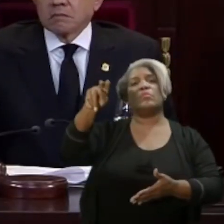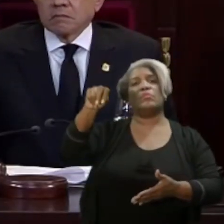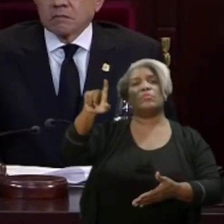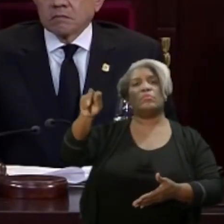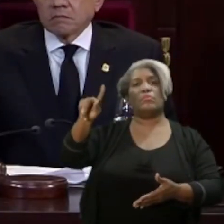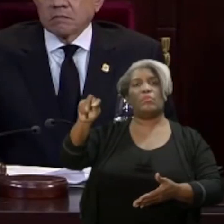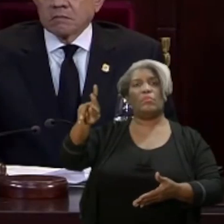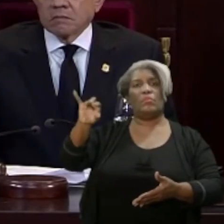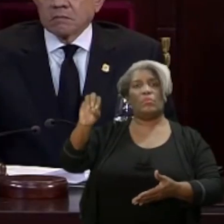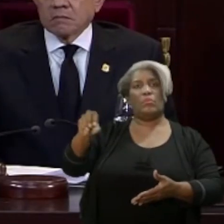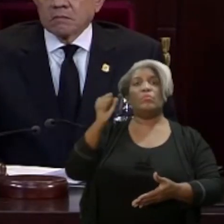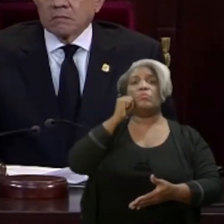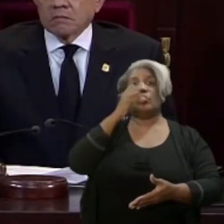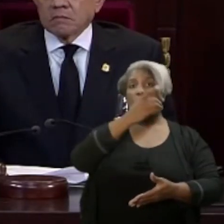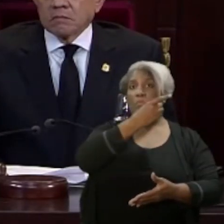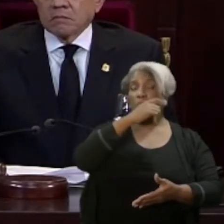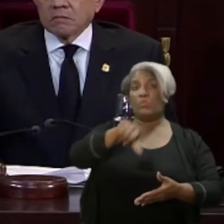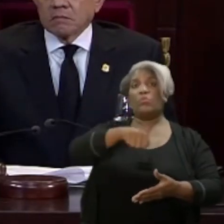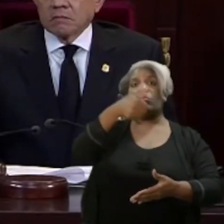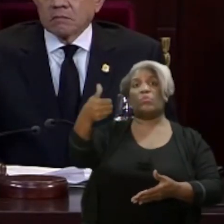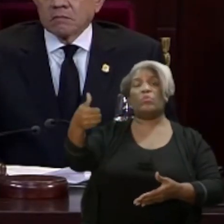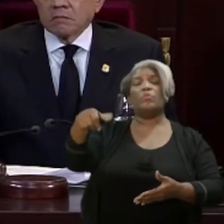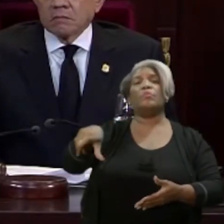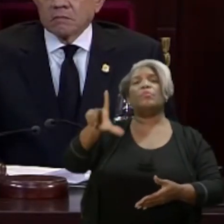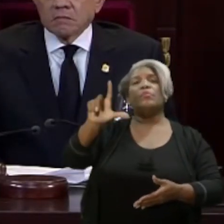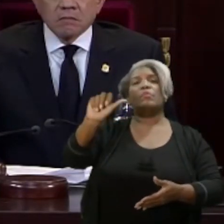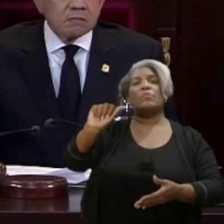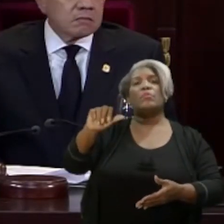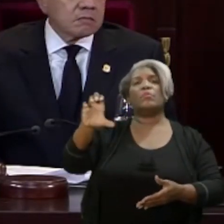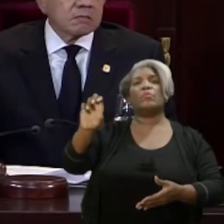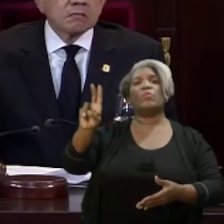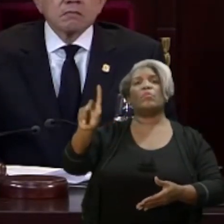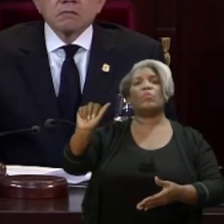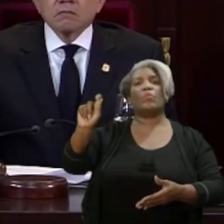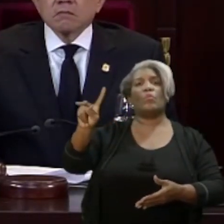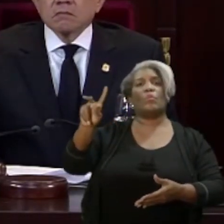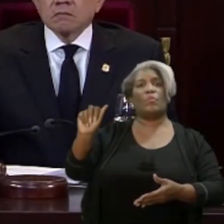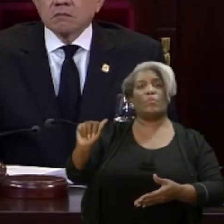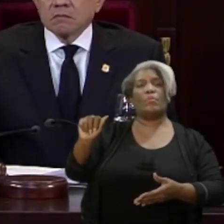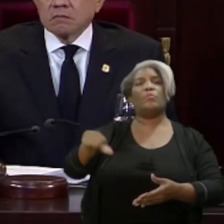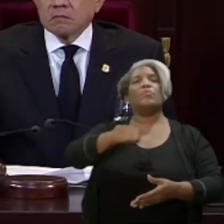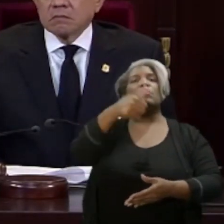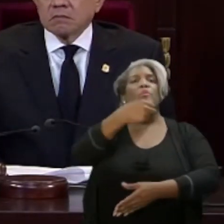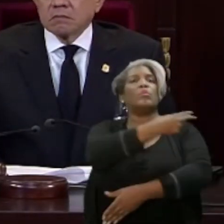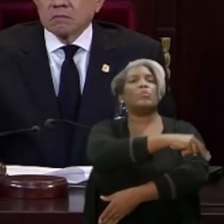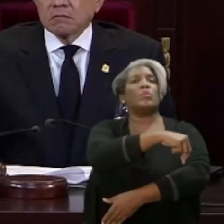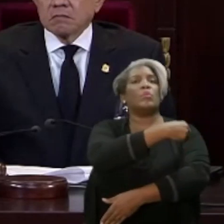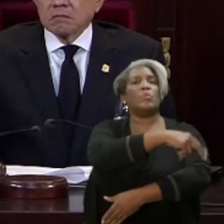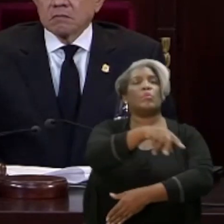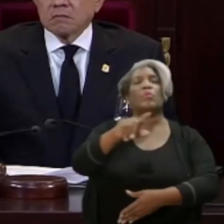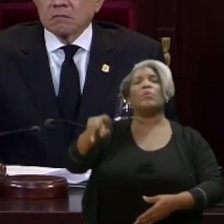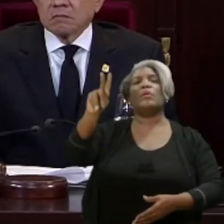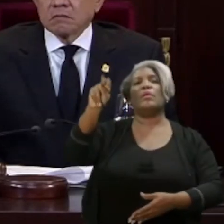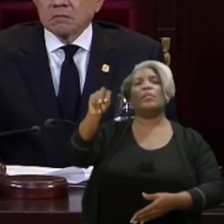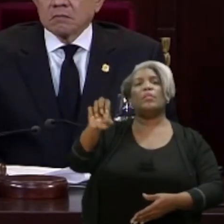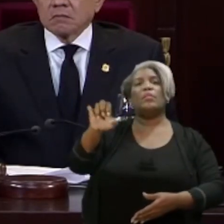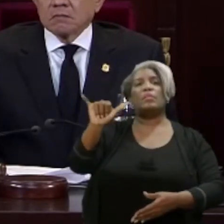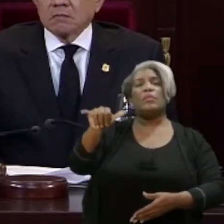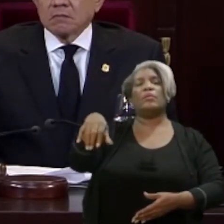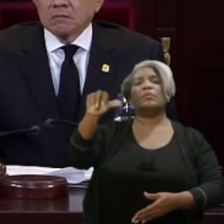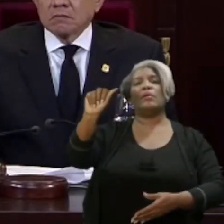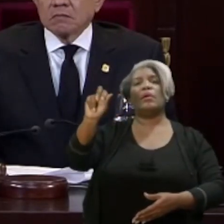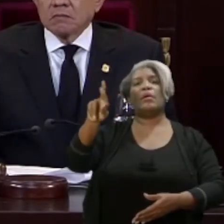de Primer Nivel La Cuava, y se implementaron planes de mejora en infraestructura de los hospitales traumatológicos Ney Arias Lora,